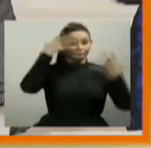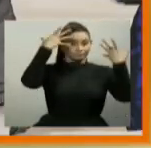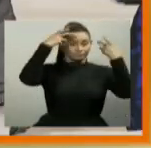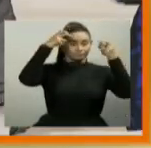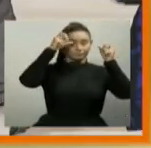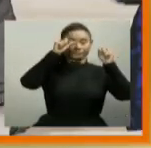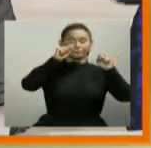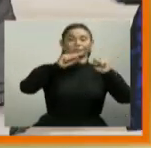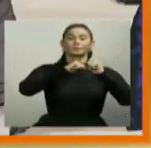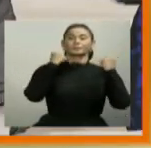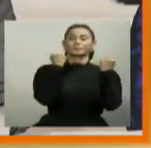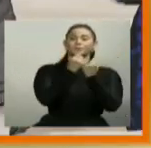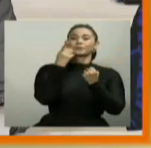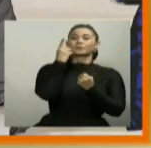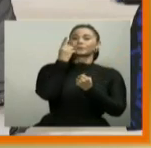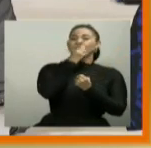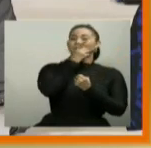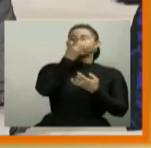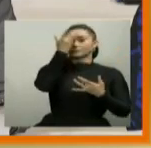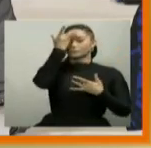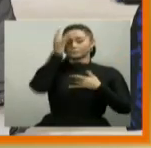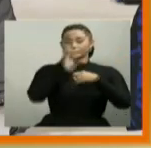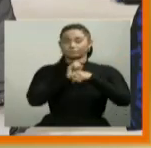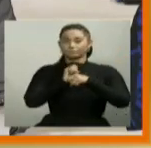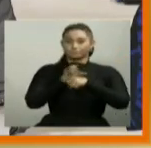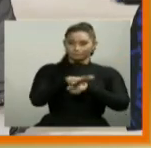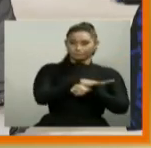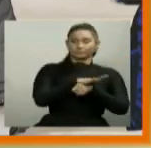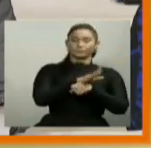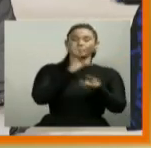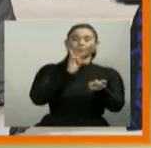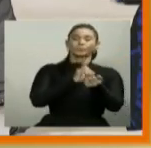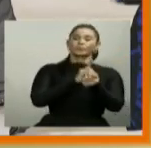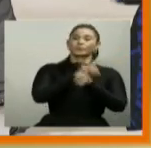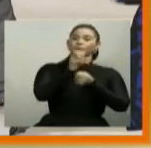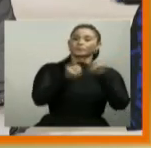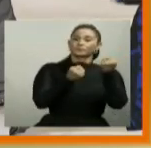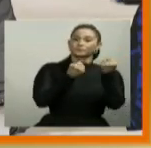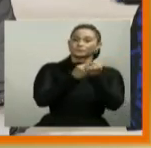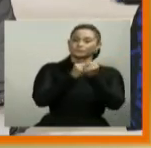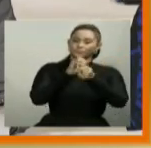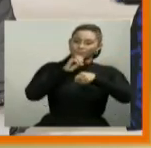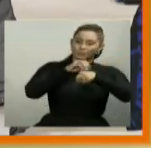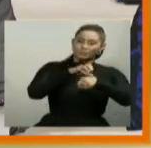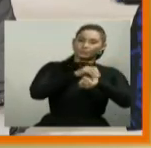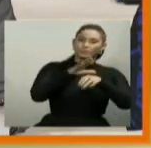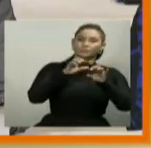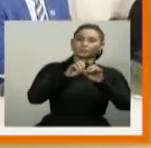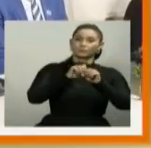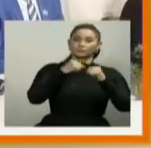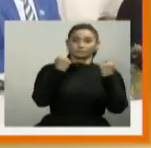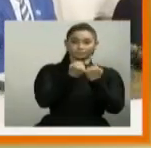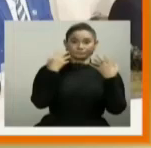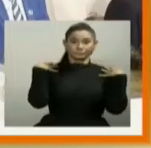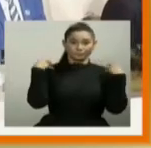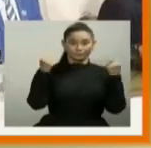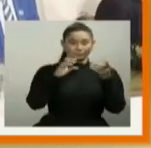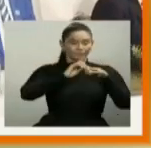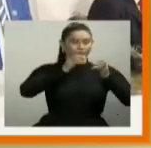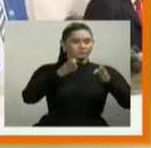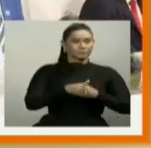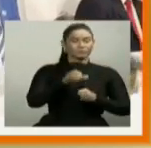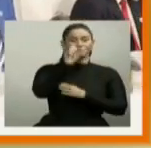se hace más fuerte e inteligente. Ahora bien, poner en riesgo a millones y millones de dominicanos sin tener